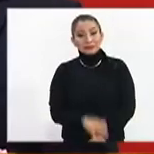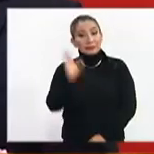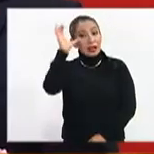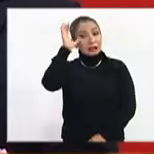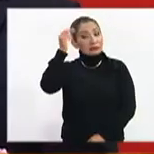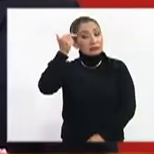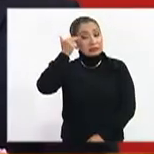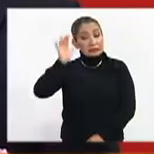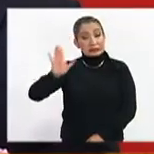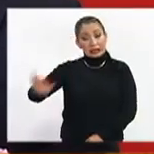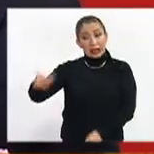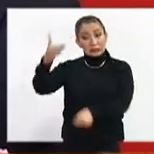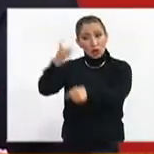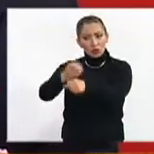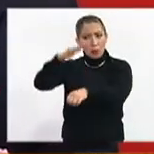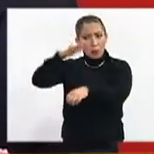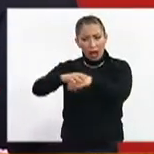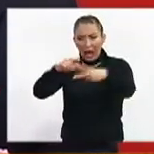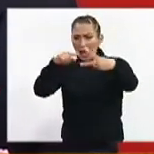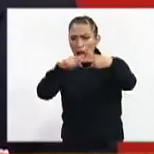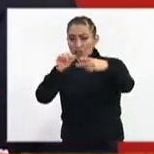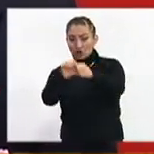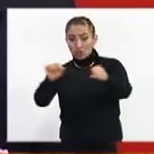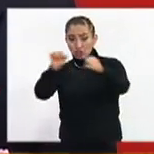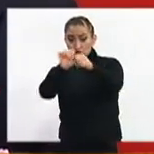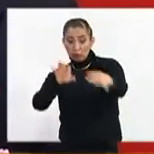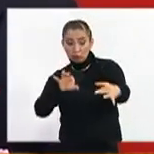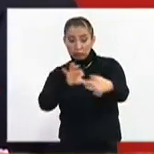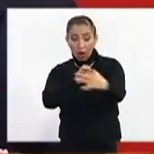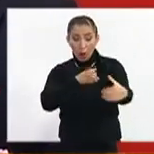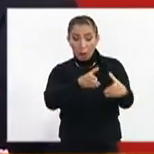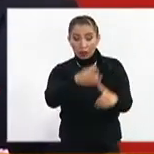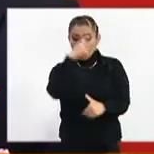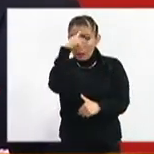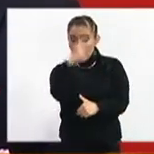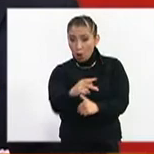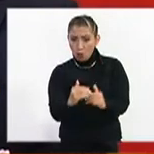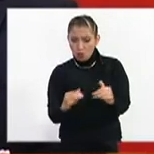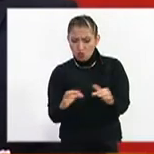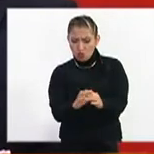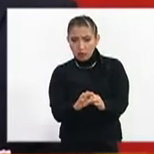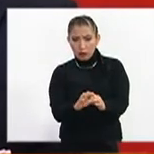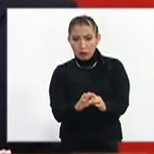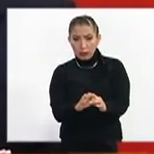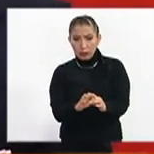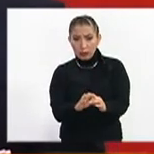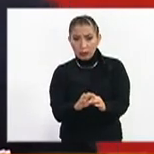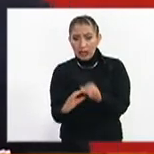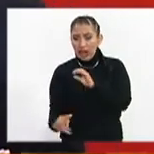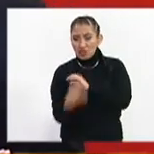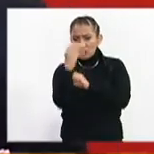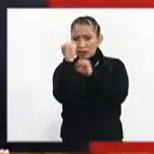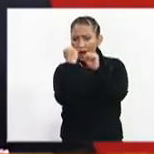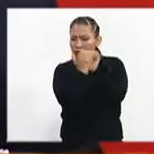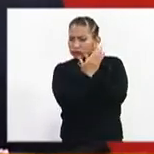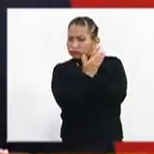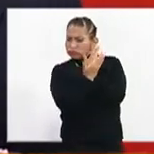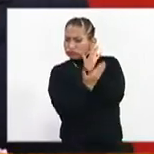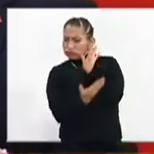China ha sido el segundo mayor socio comercial de México por 14